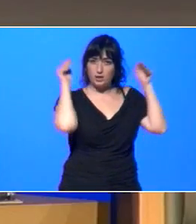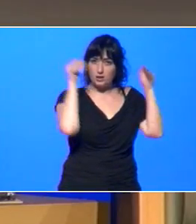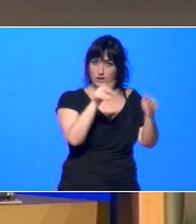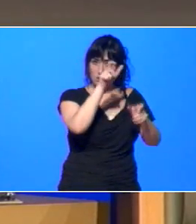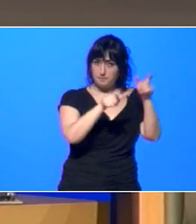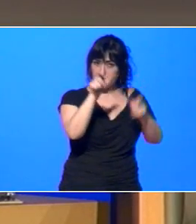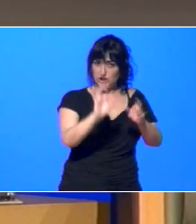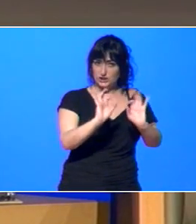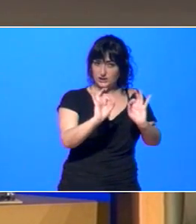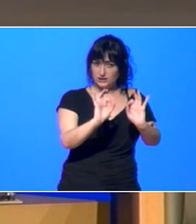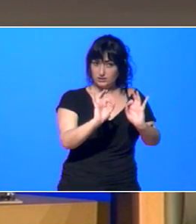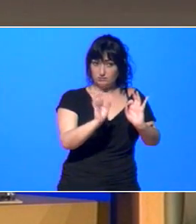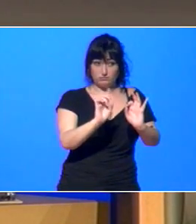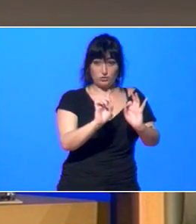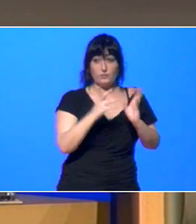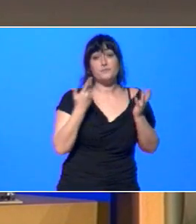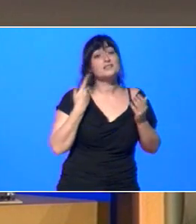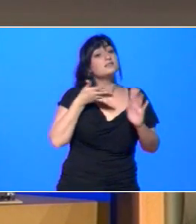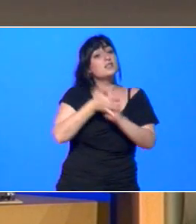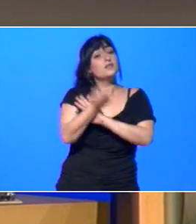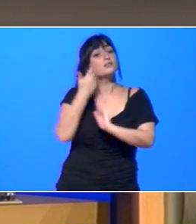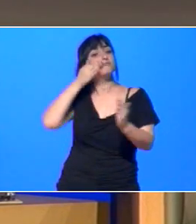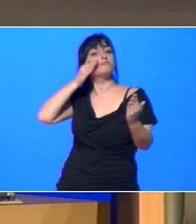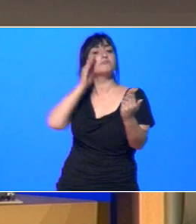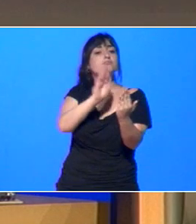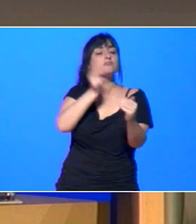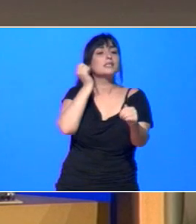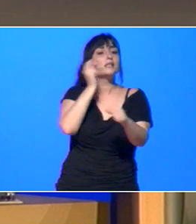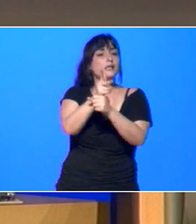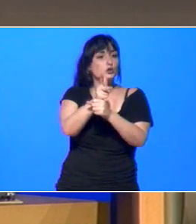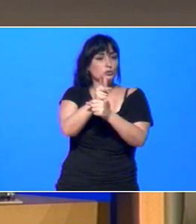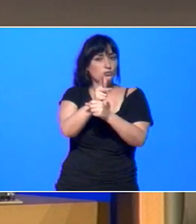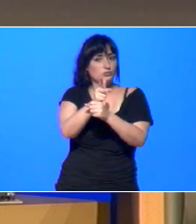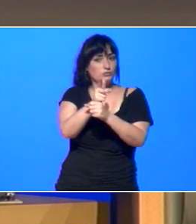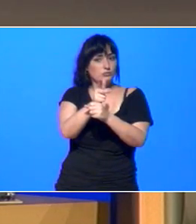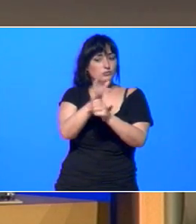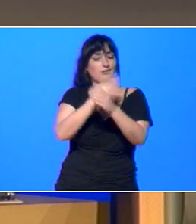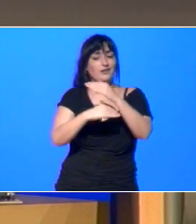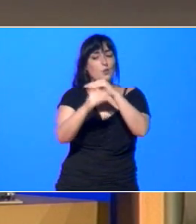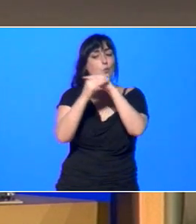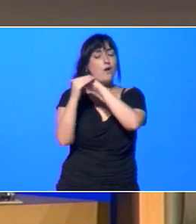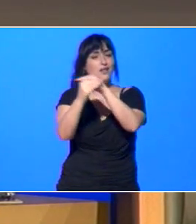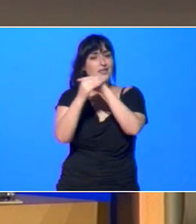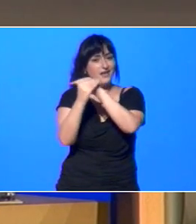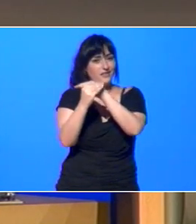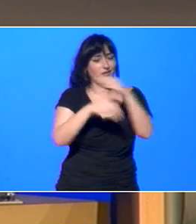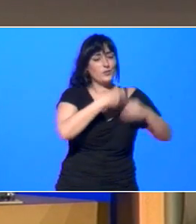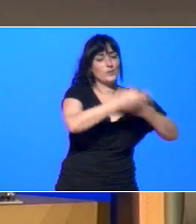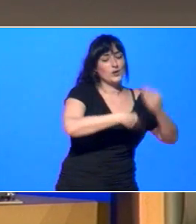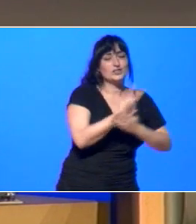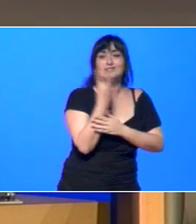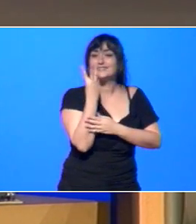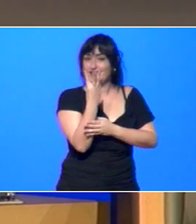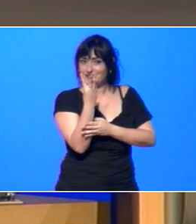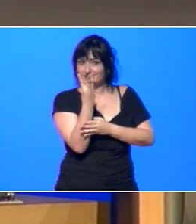supone enfrentarse al reto de trenzar, de articular con equidad estos tres procesos. No solo estar,